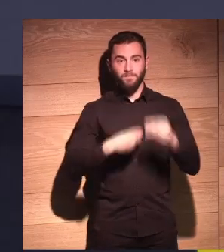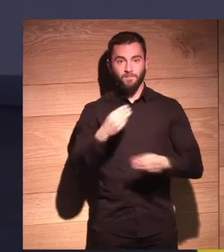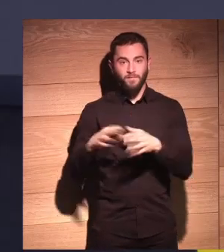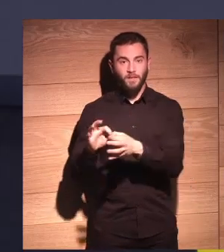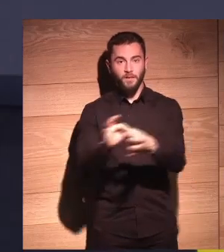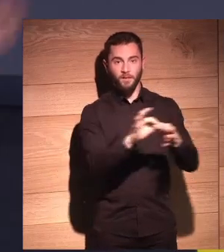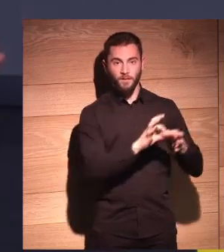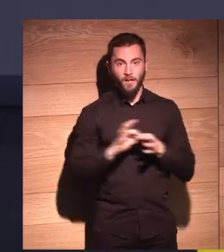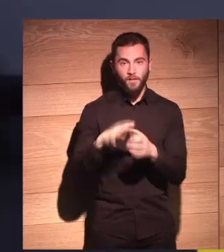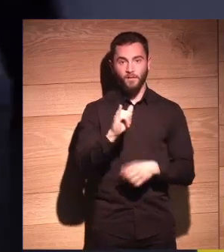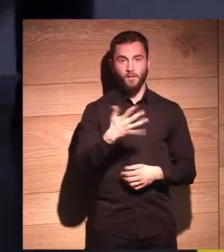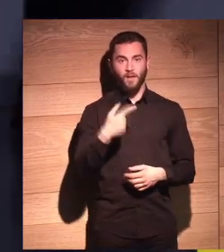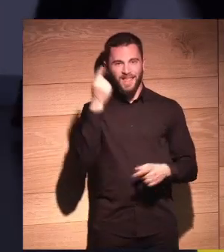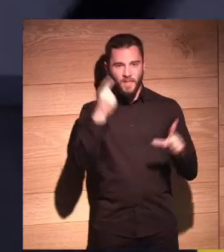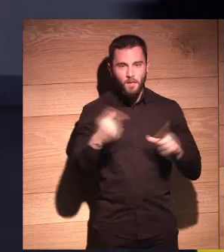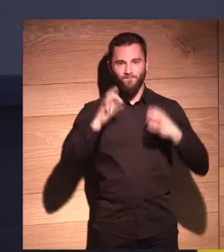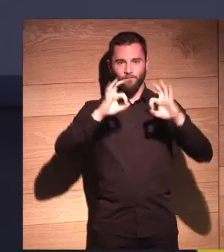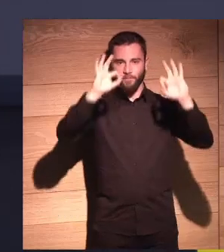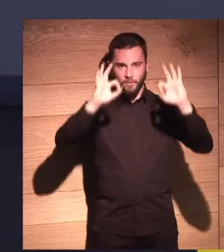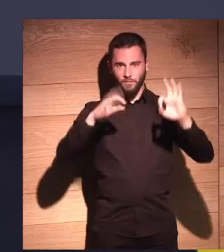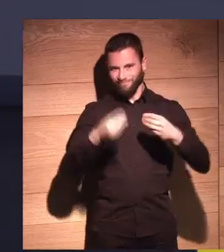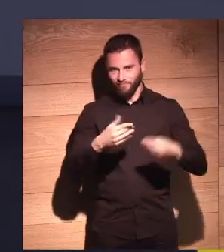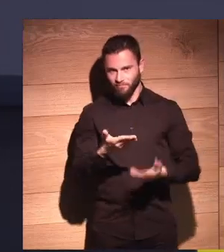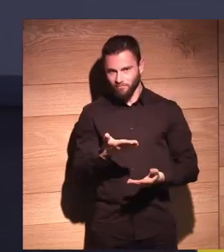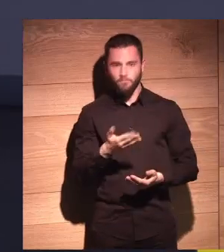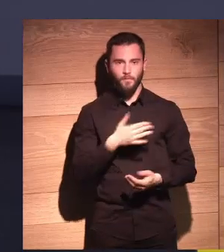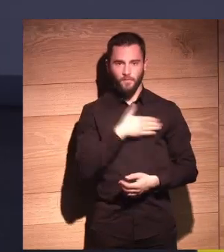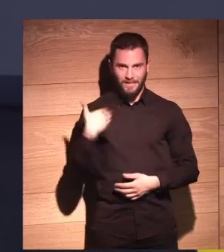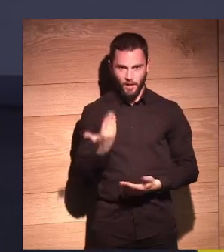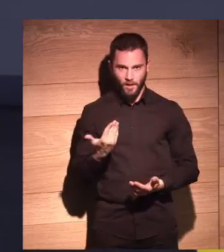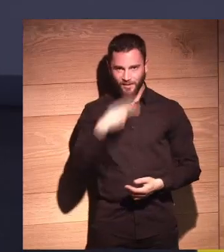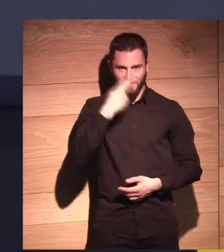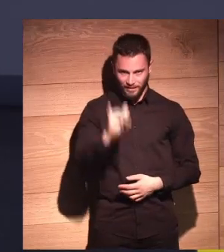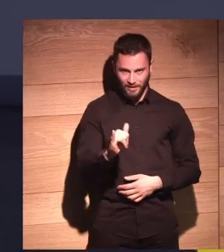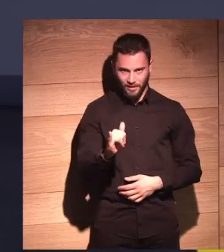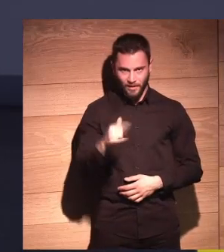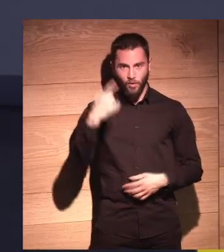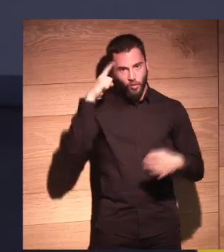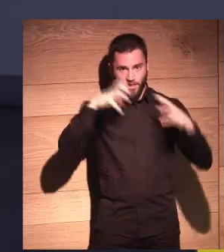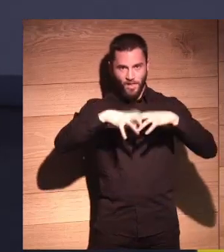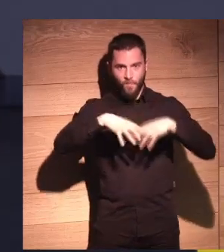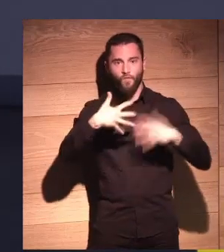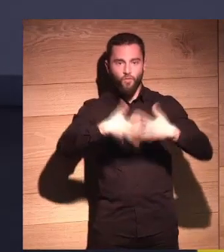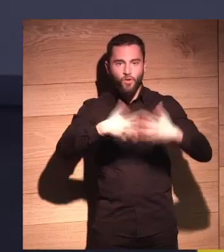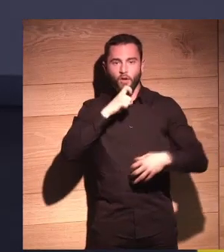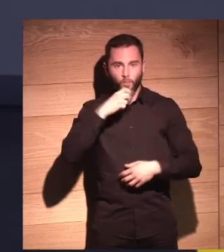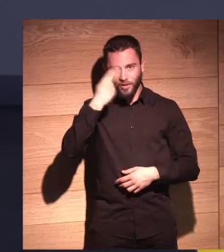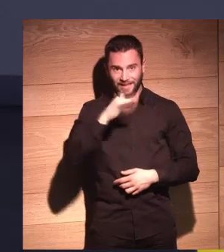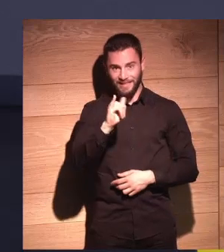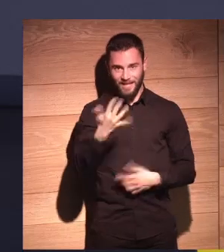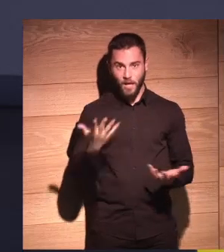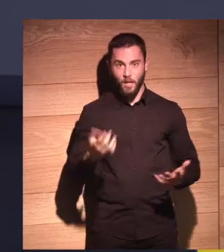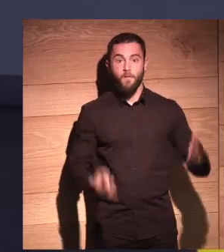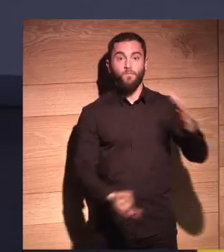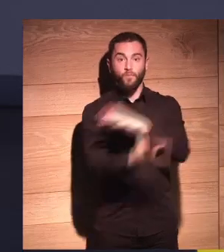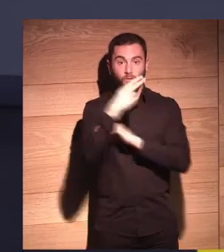que están específicamente diseñadas de acuerdo a cómo funciona su cerebro. Y también en esta explosión de interés